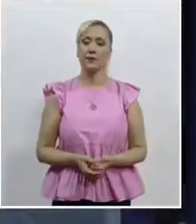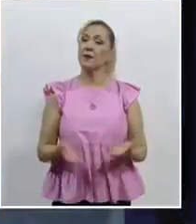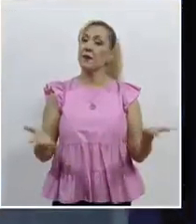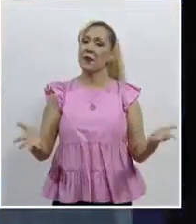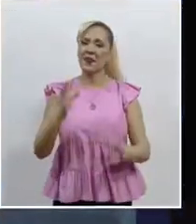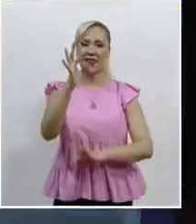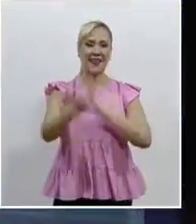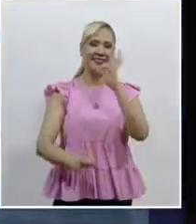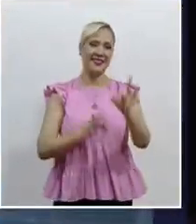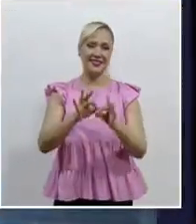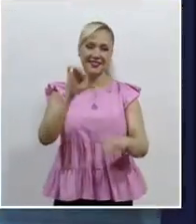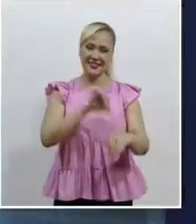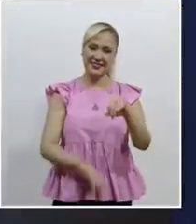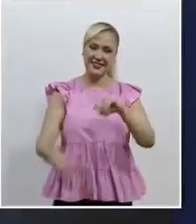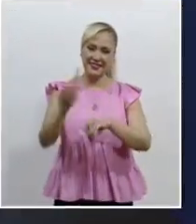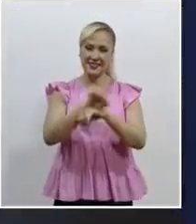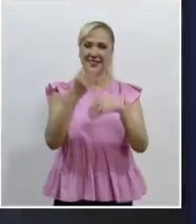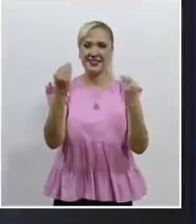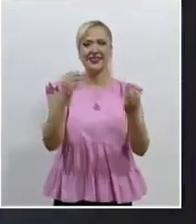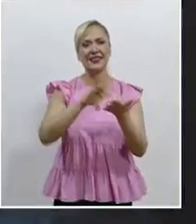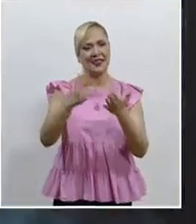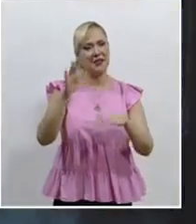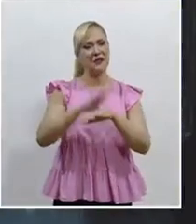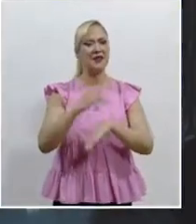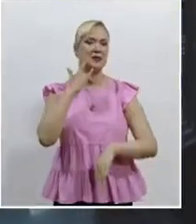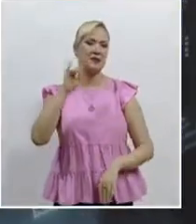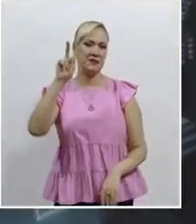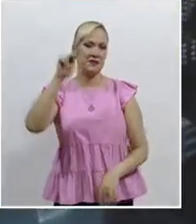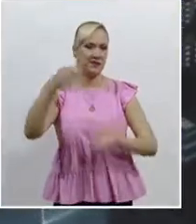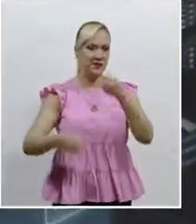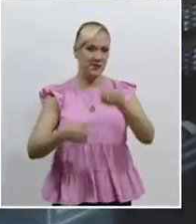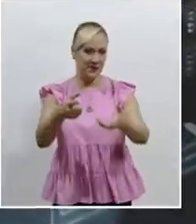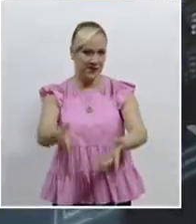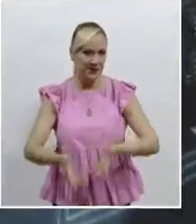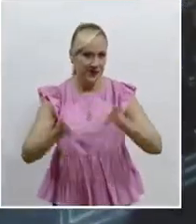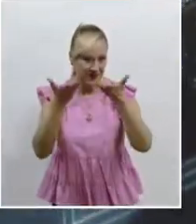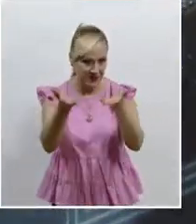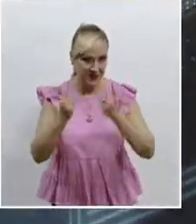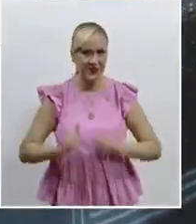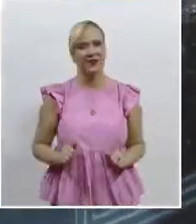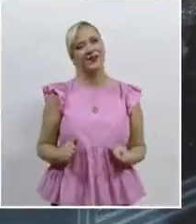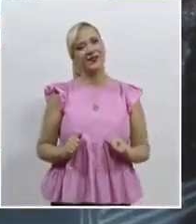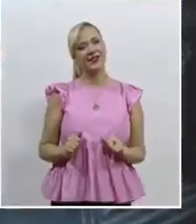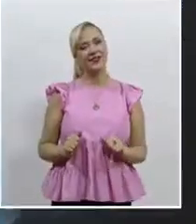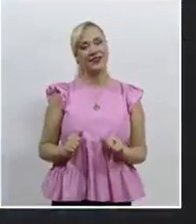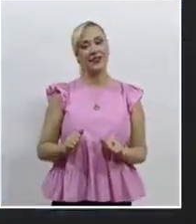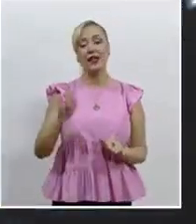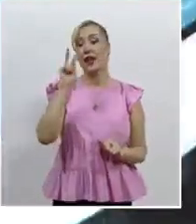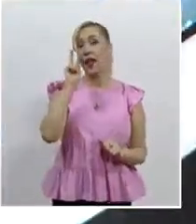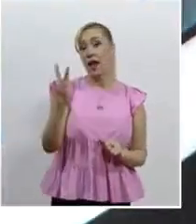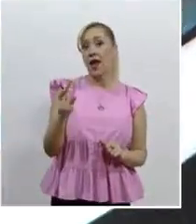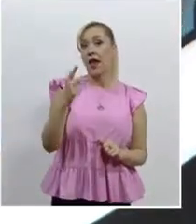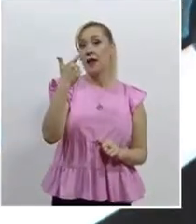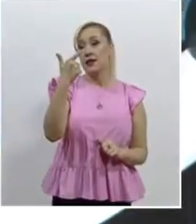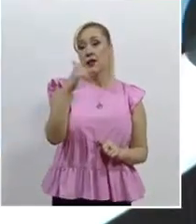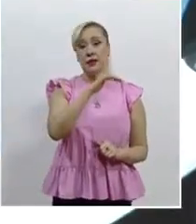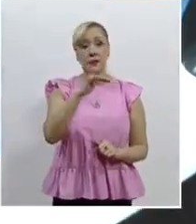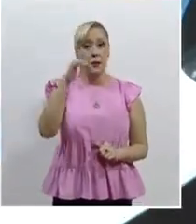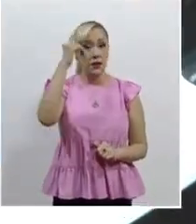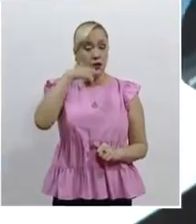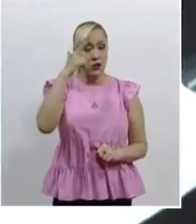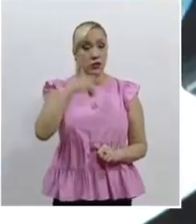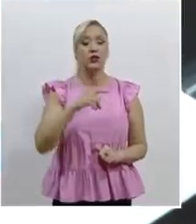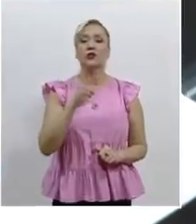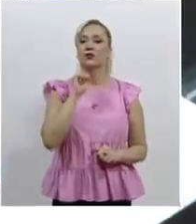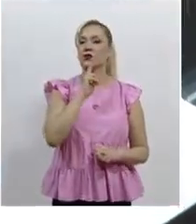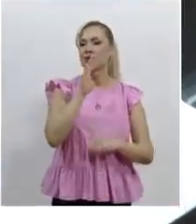Así concluimos esta emisión. Lo invito a mantenerse en la señal del canal del Poder Judicial de la Federación. No se pierda a las 19:30 horas nuestro